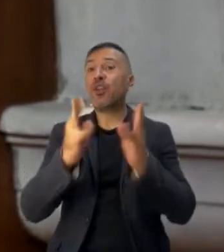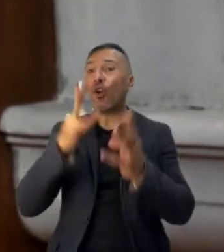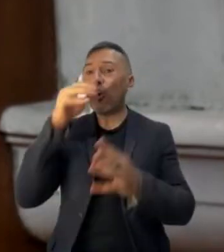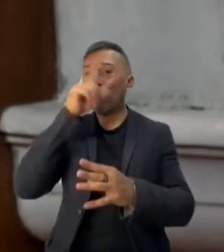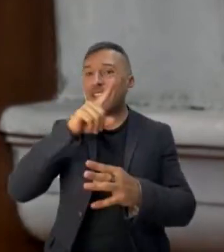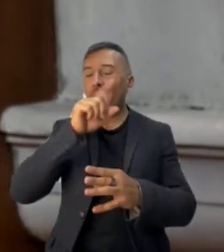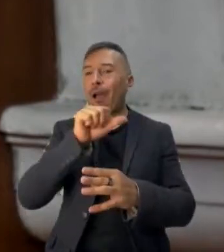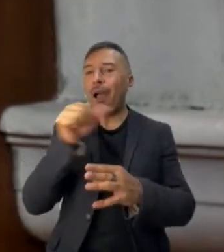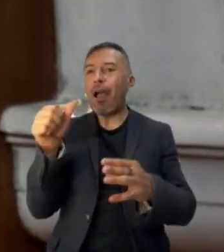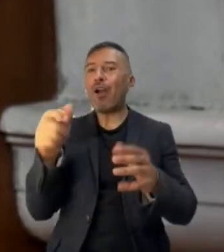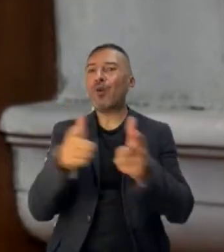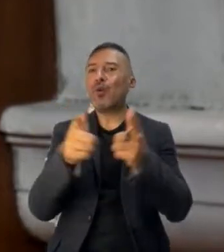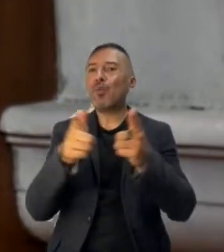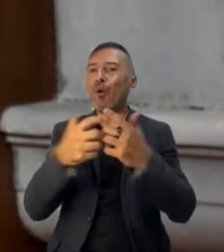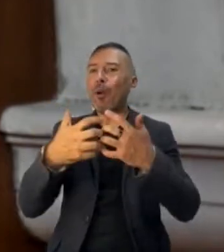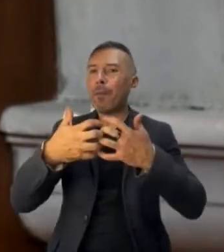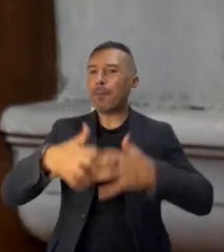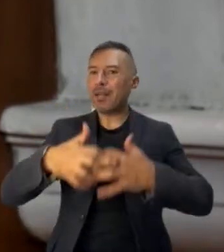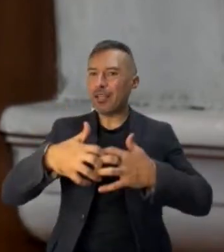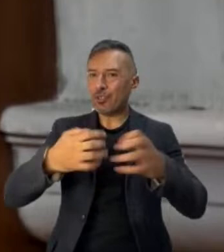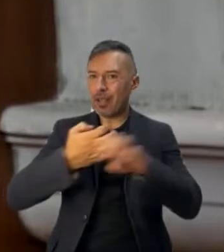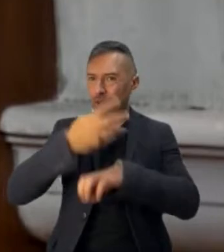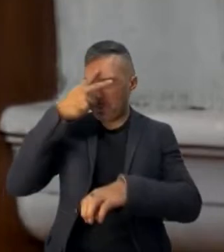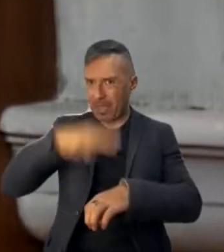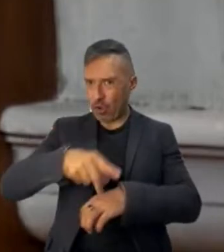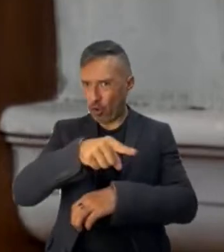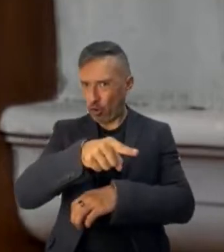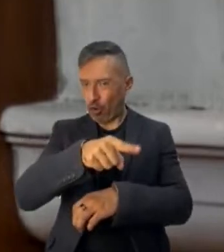México, el